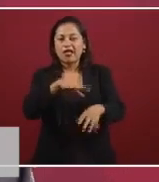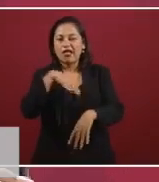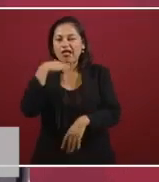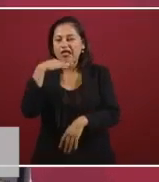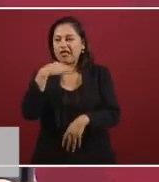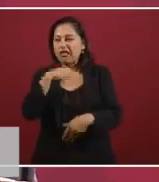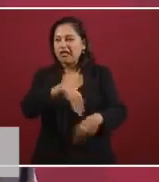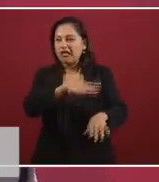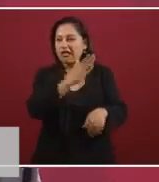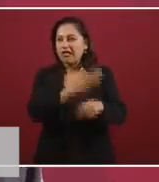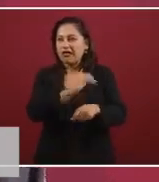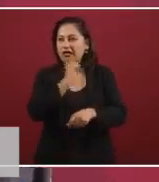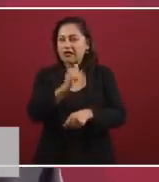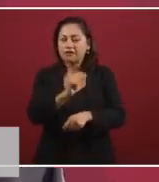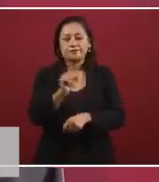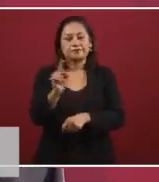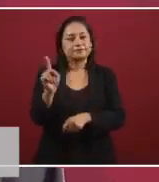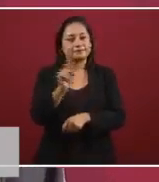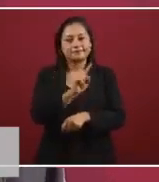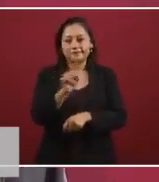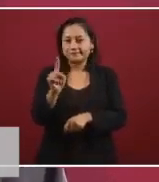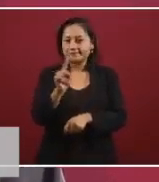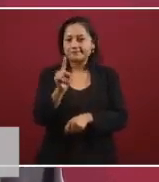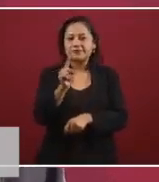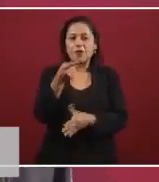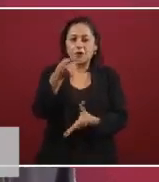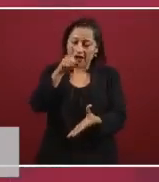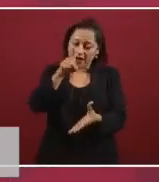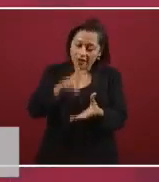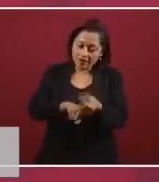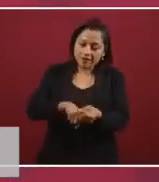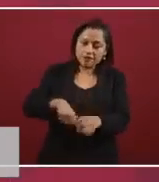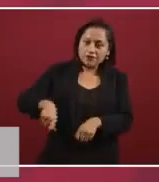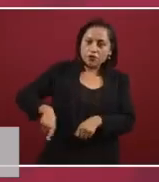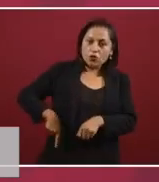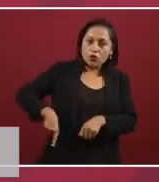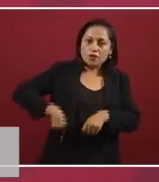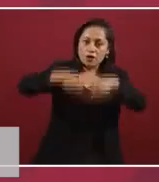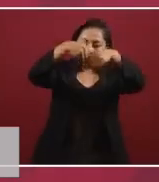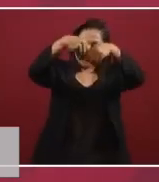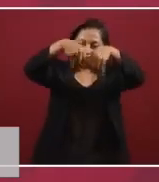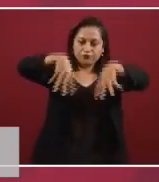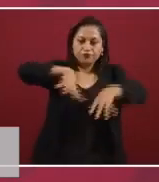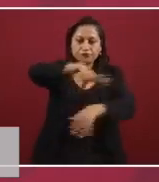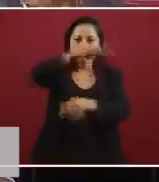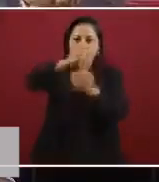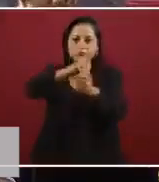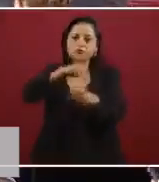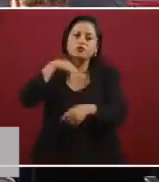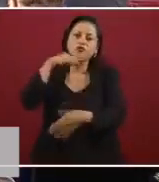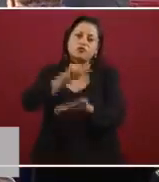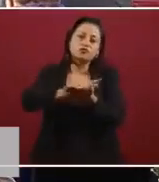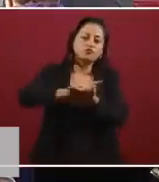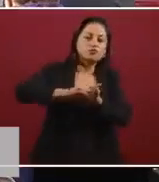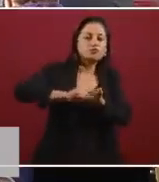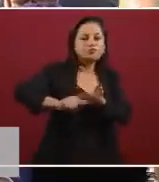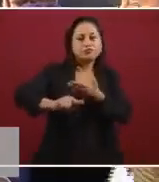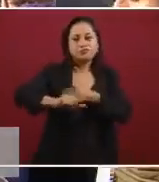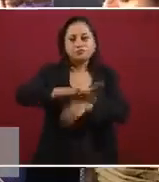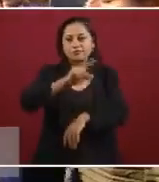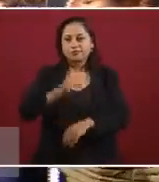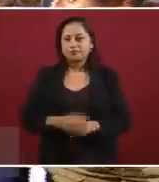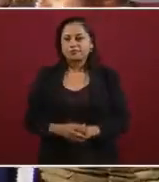vamos a terminar de limpiar el gobierno por completo de corrupción. Nos vemos mañana. Gracias.